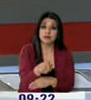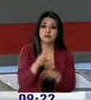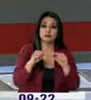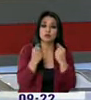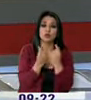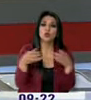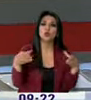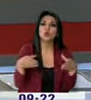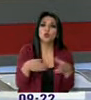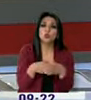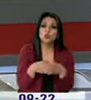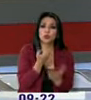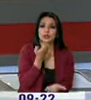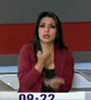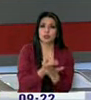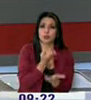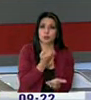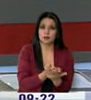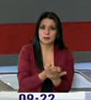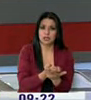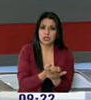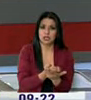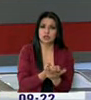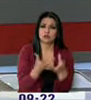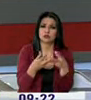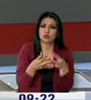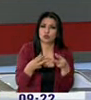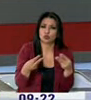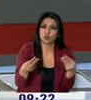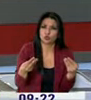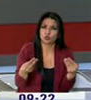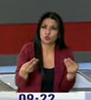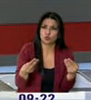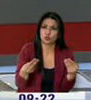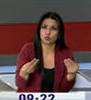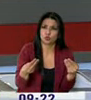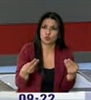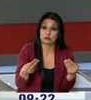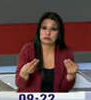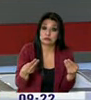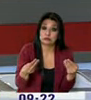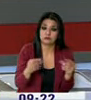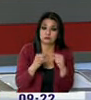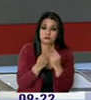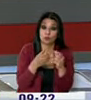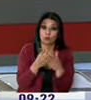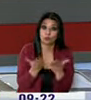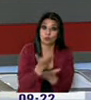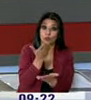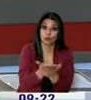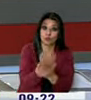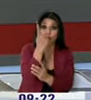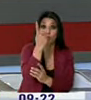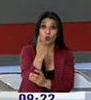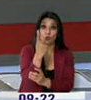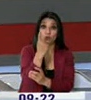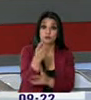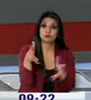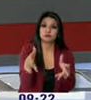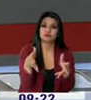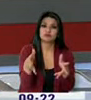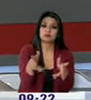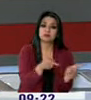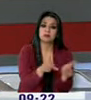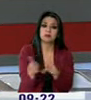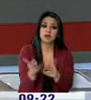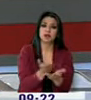al gobierno el foro Economía y Alternativa y Heterodoxa, un grupo de 11 docentes que